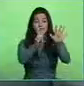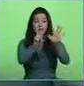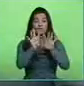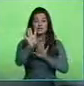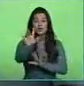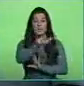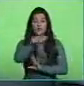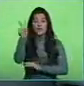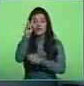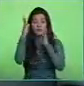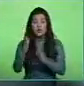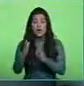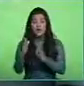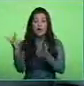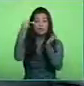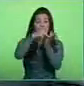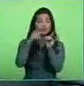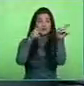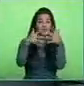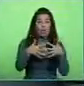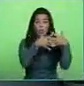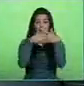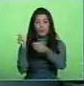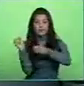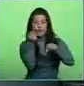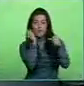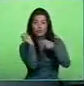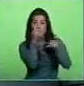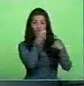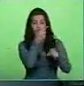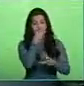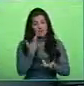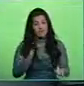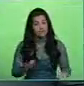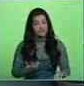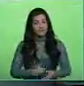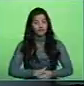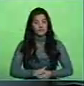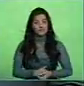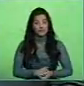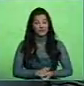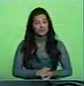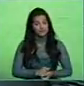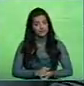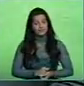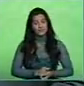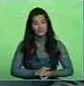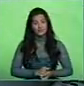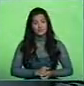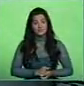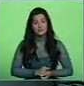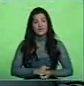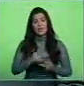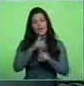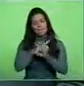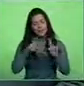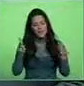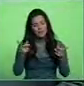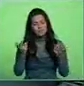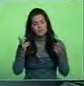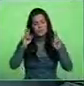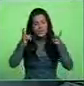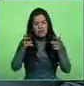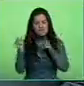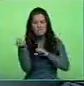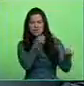que están jugando en las ligas mayores en Estados Unidos. But more than that, it means peace for the hemisphere. Pero más allá de eso, significa